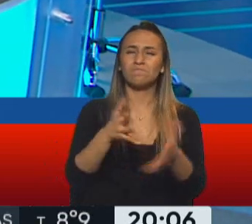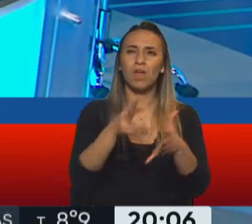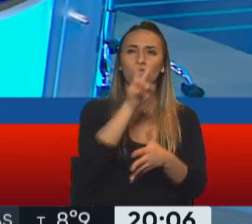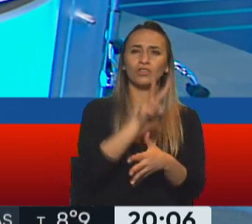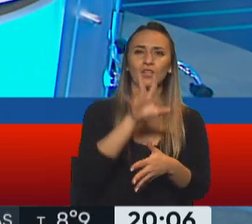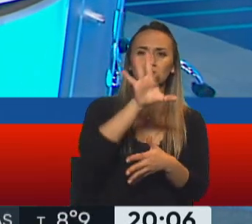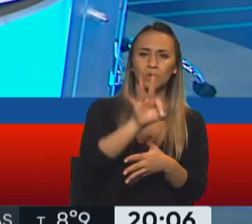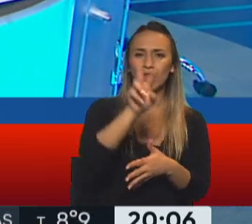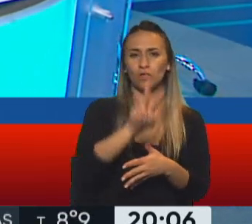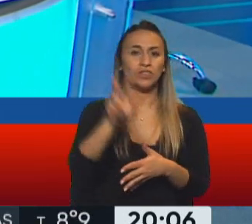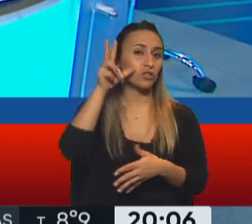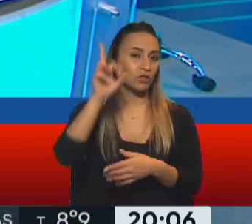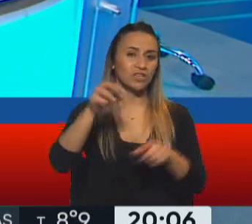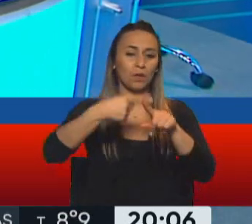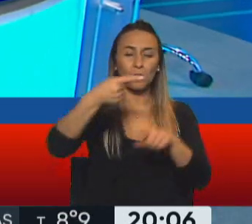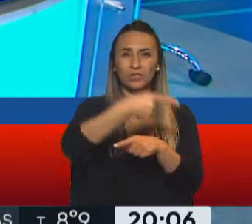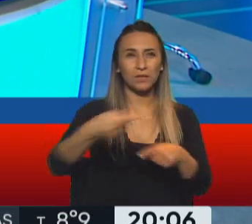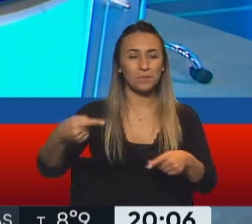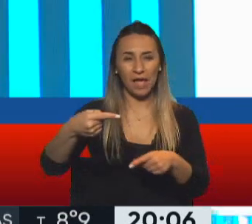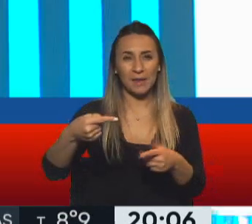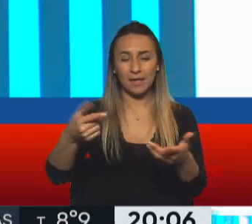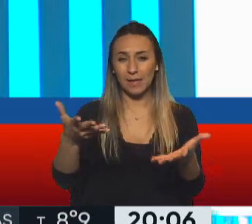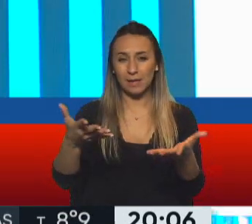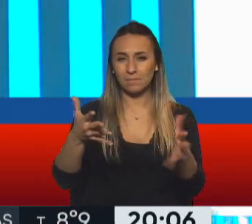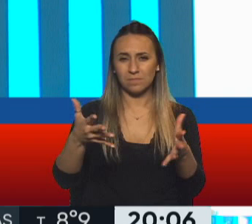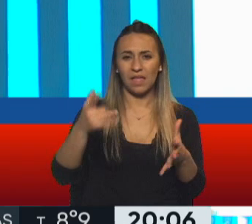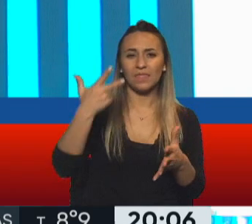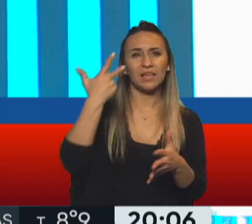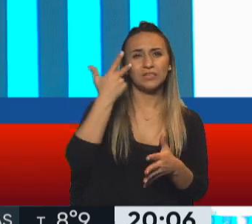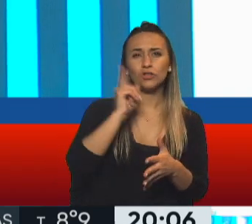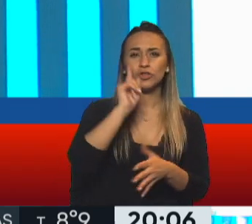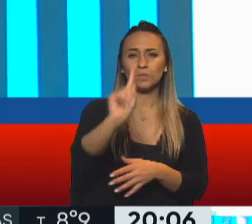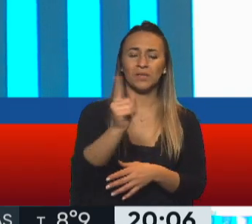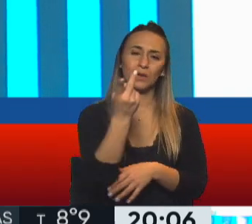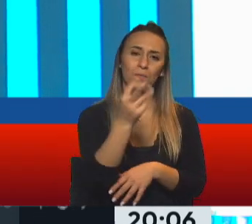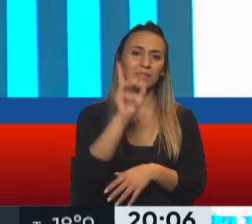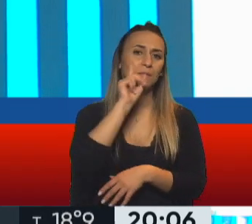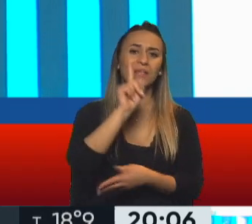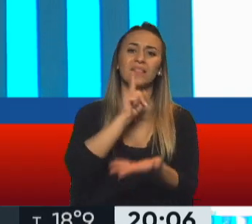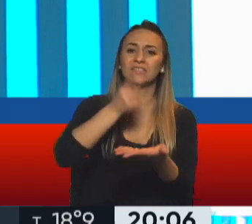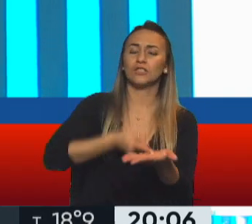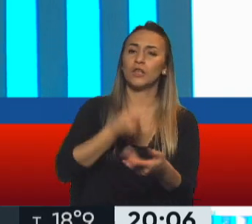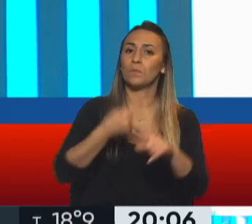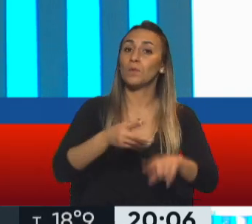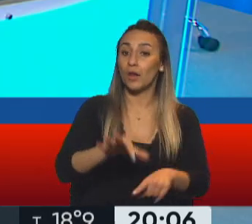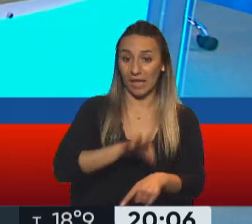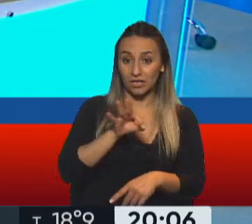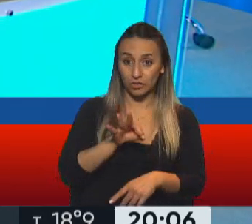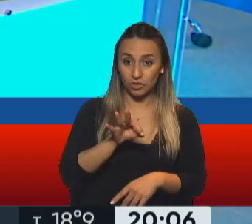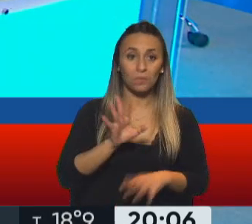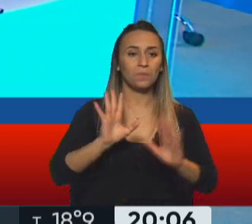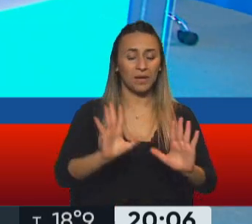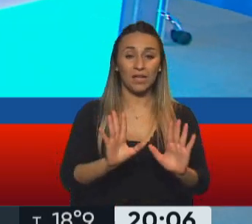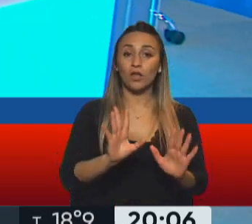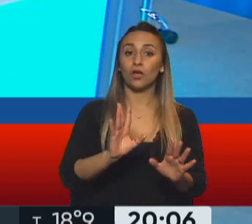250 y 280 por semana. Estamos hablando de entre 18.000 y 20.000 por año. Vos me decías que no son todas,